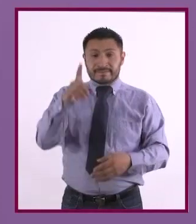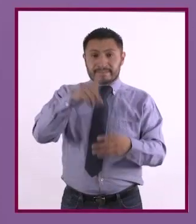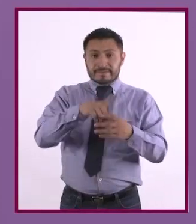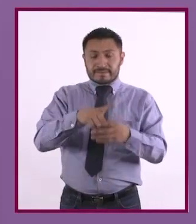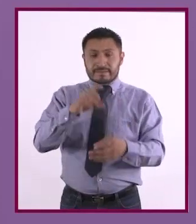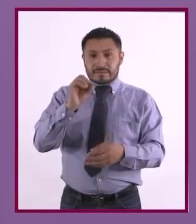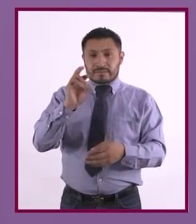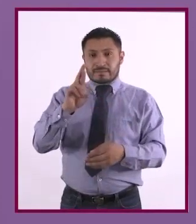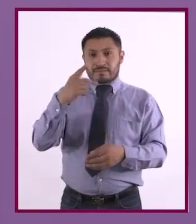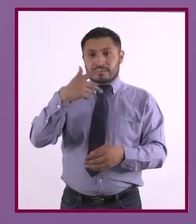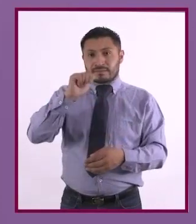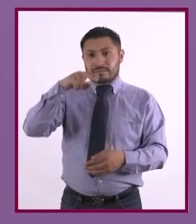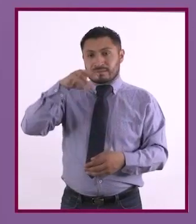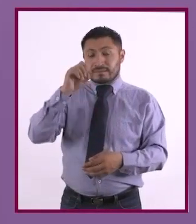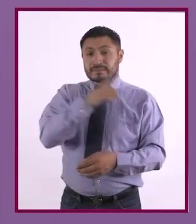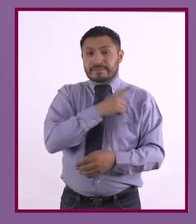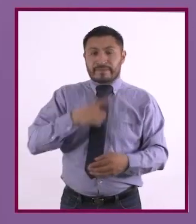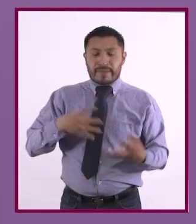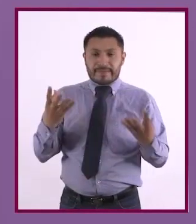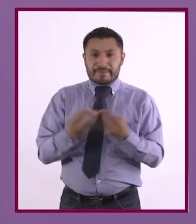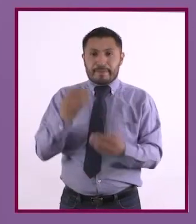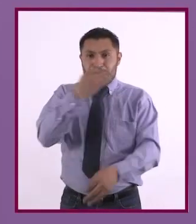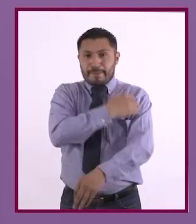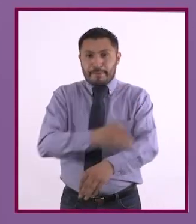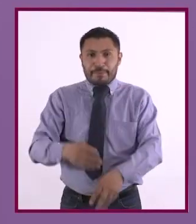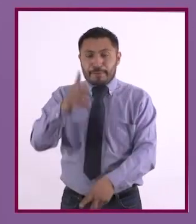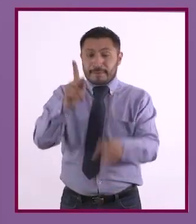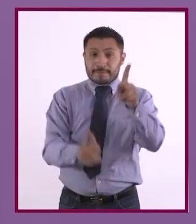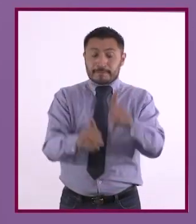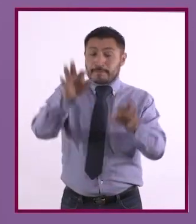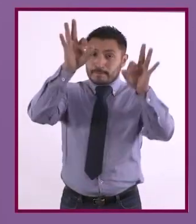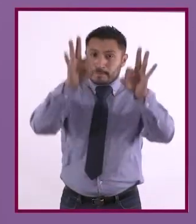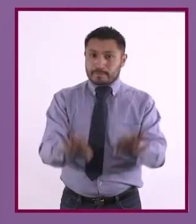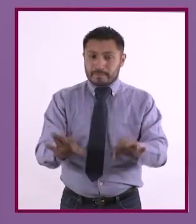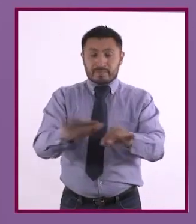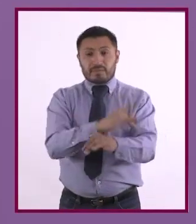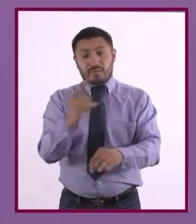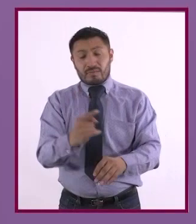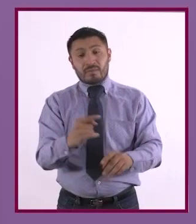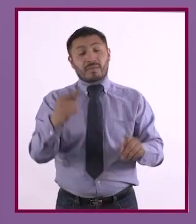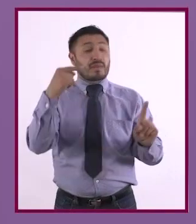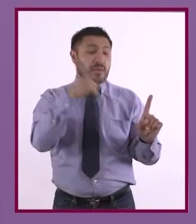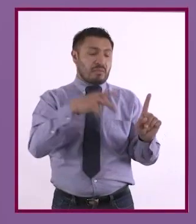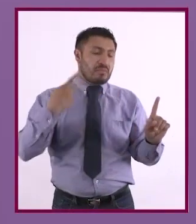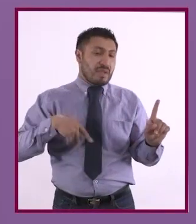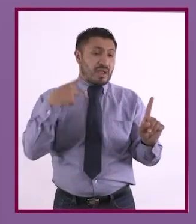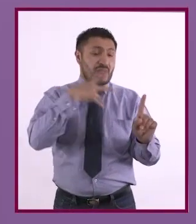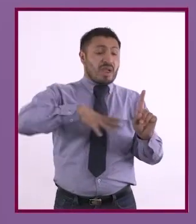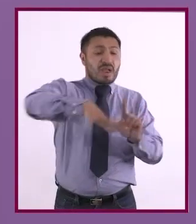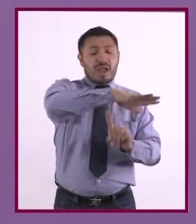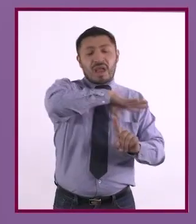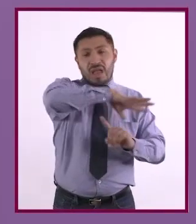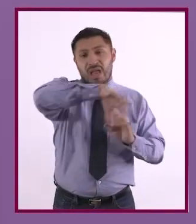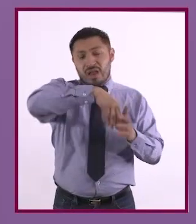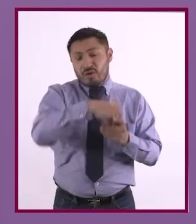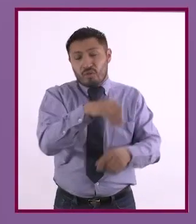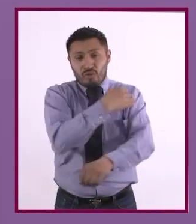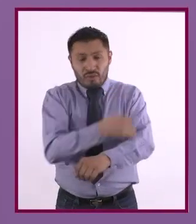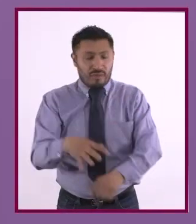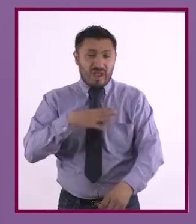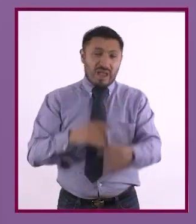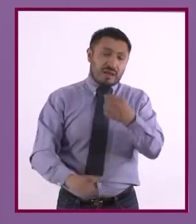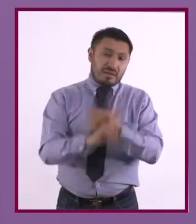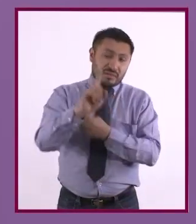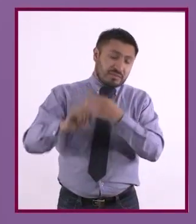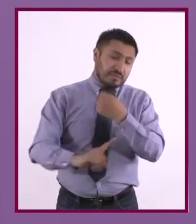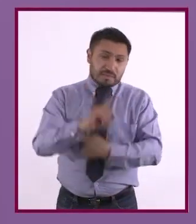que debe ser hablado previamente con la familia en un escenario de salud, ya que cuando una persona y su familia se encuentran en un momento de crisis por